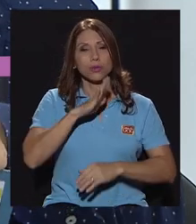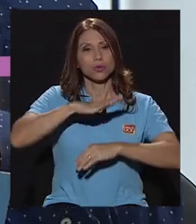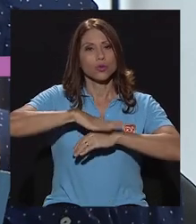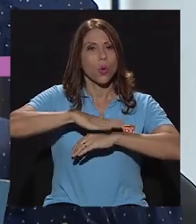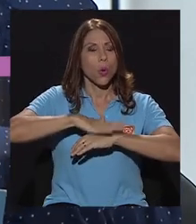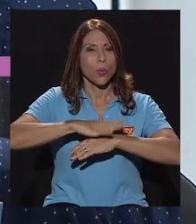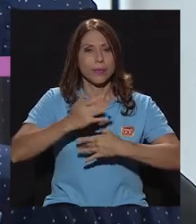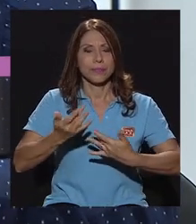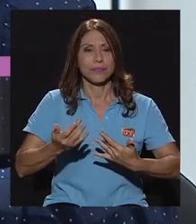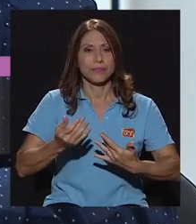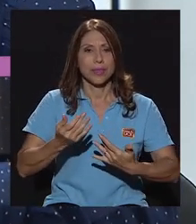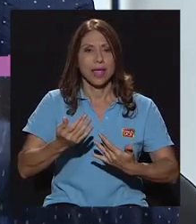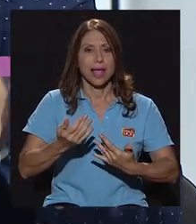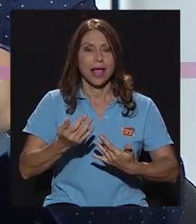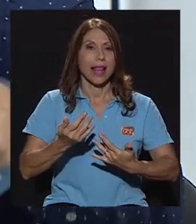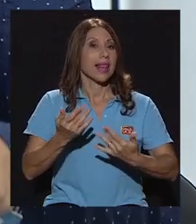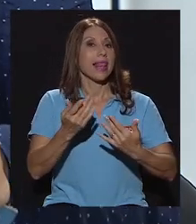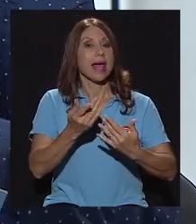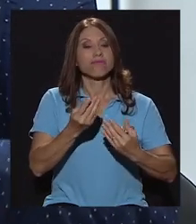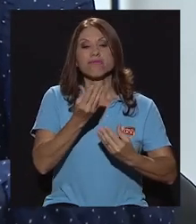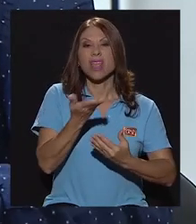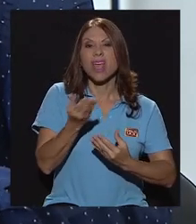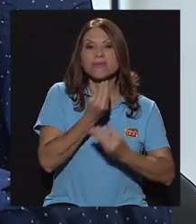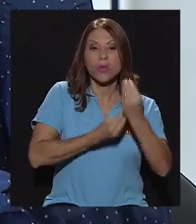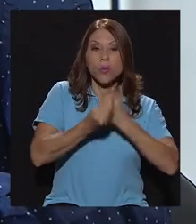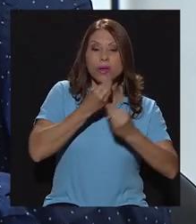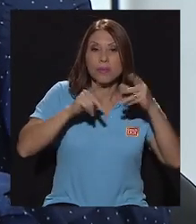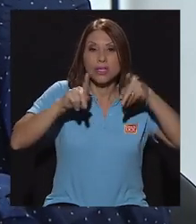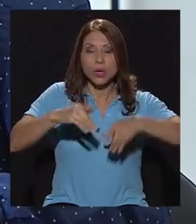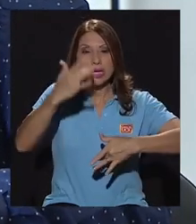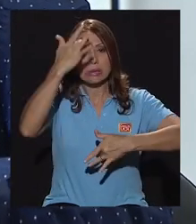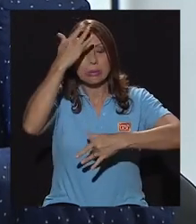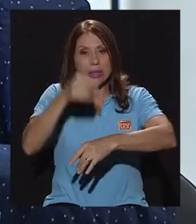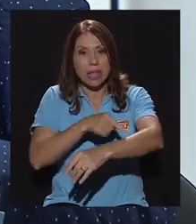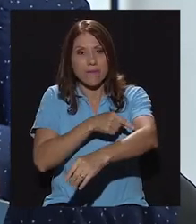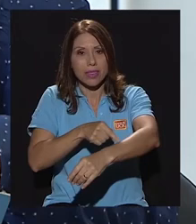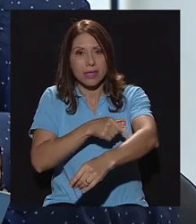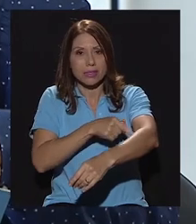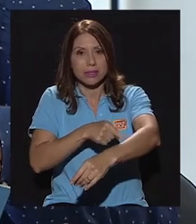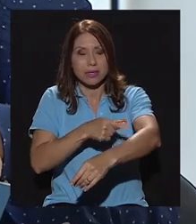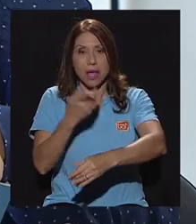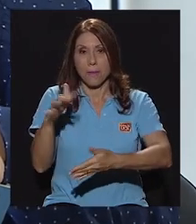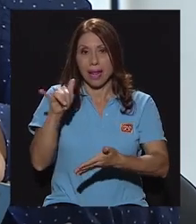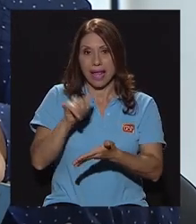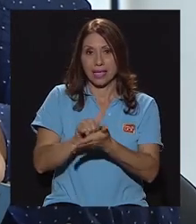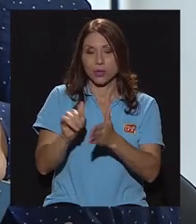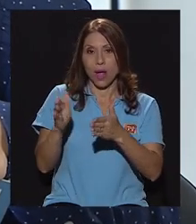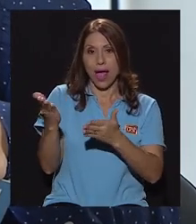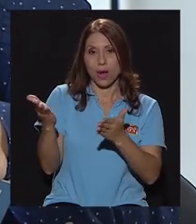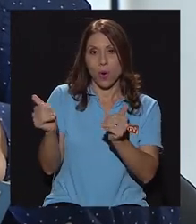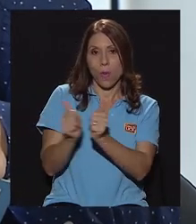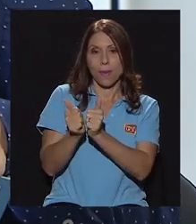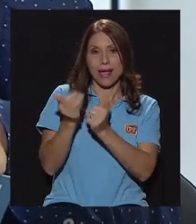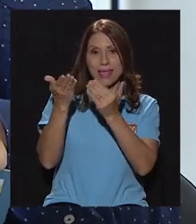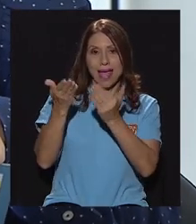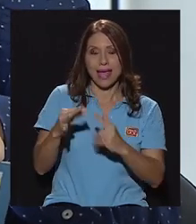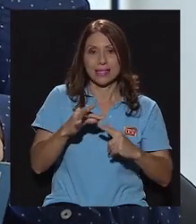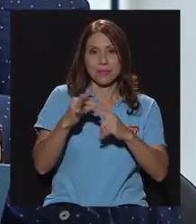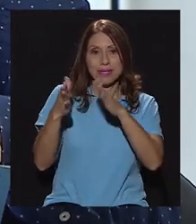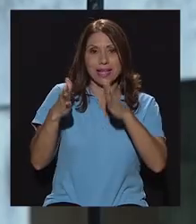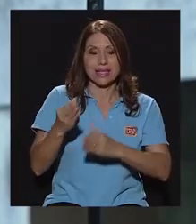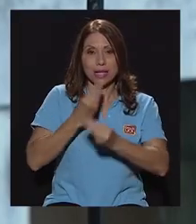conversando acerca de la nutrición en pacientes con diabetes mellitus. Y para esto nos acompaña